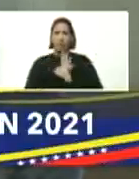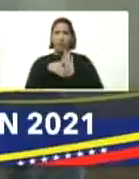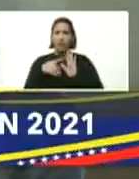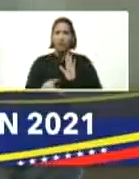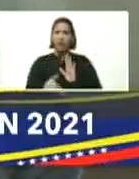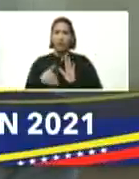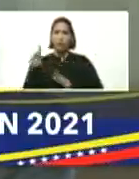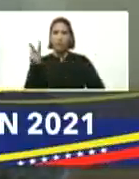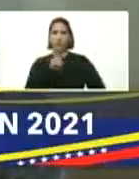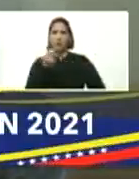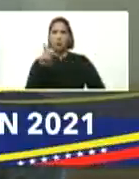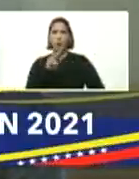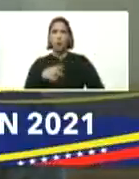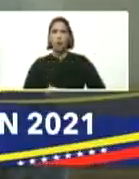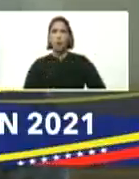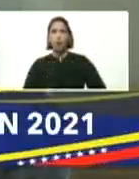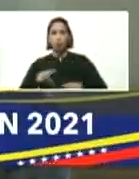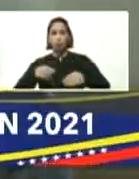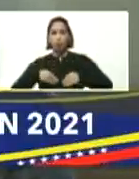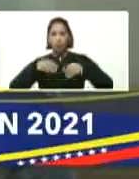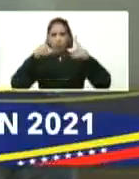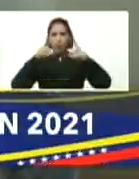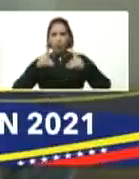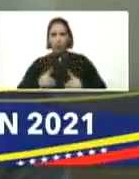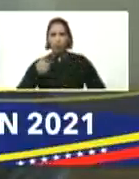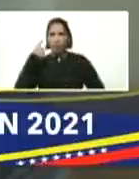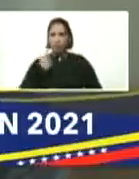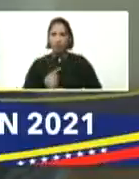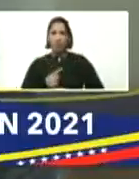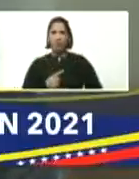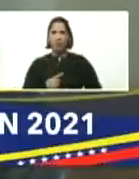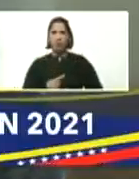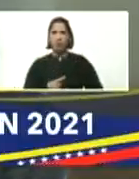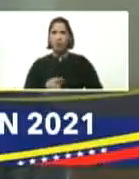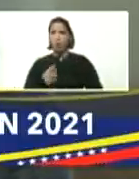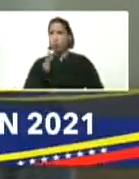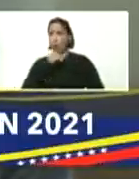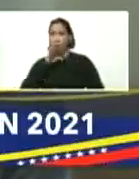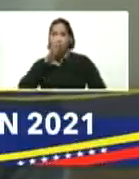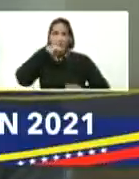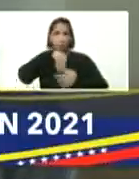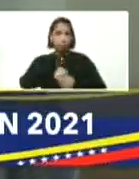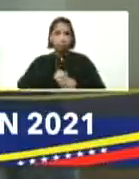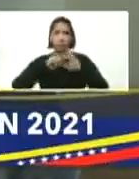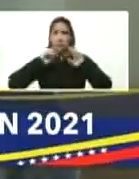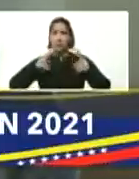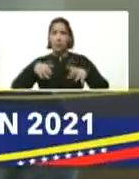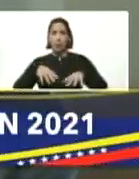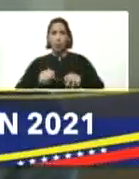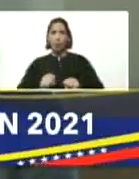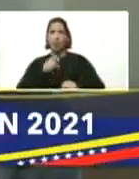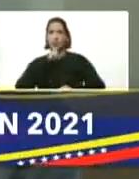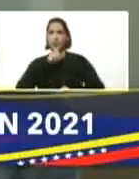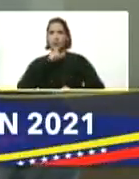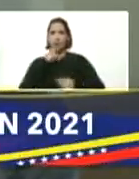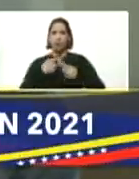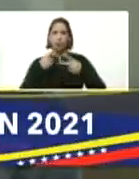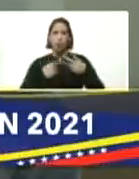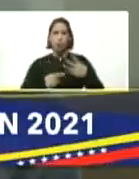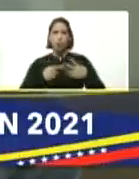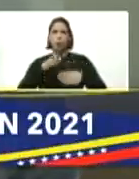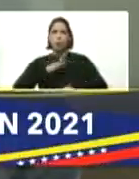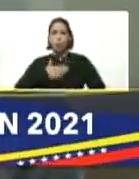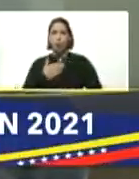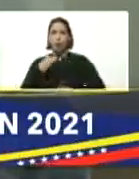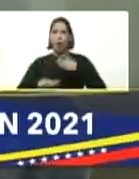sea Venezuela quien tome las decisiones que le corresponden. Y si no nos metemos con el tema colonial, es difícil que estas cosas puedan avanzar. Esa es